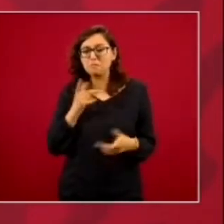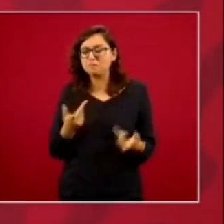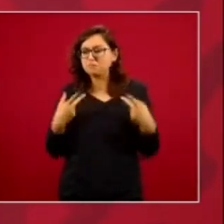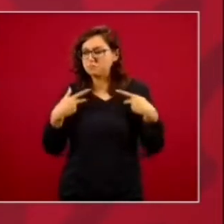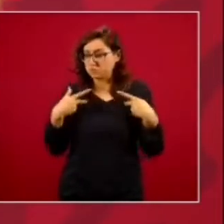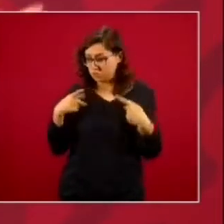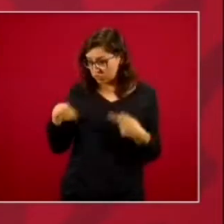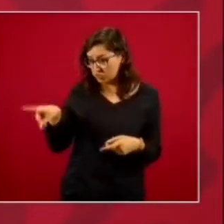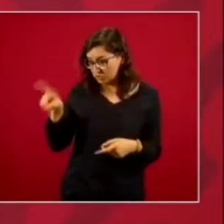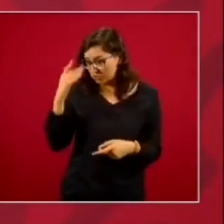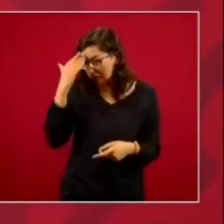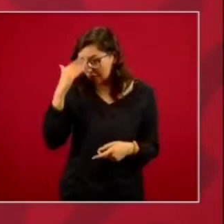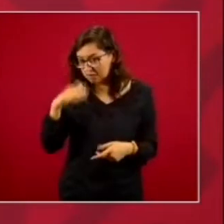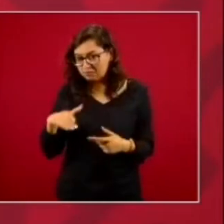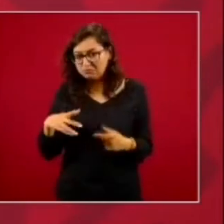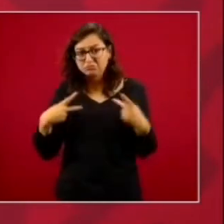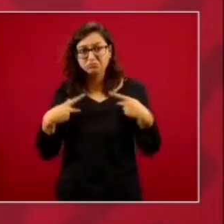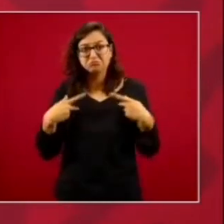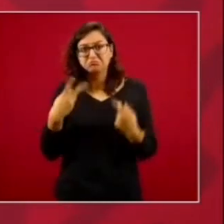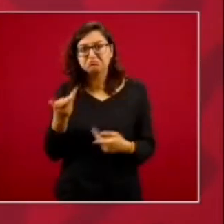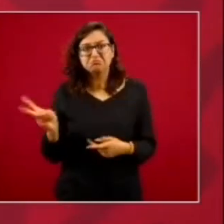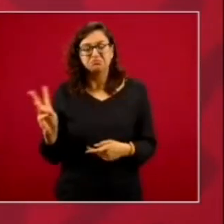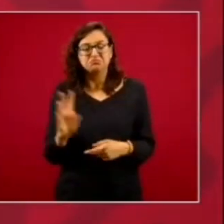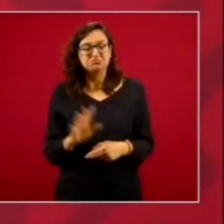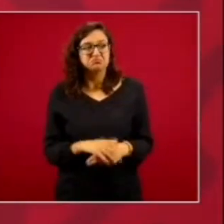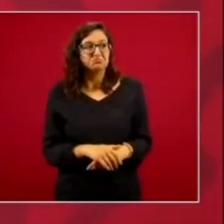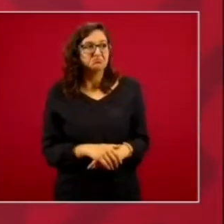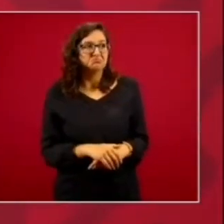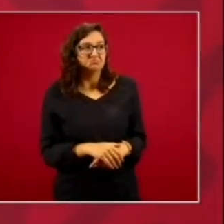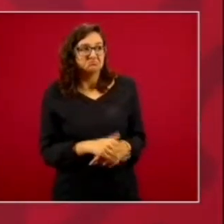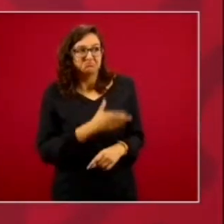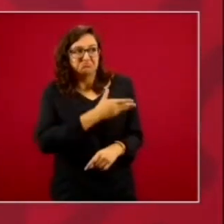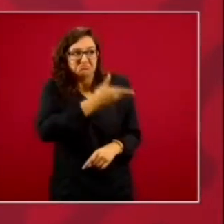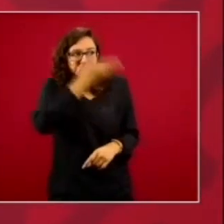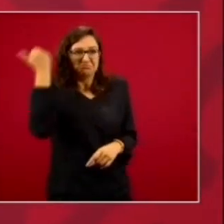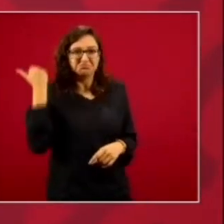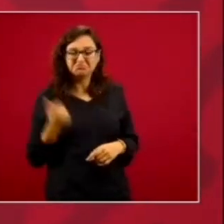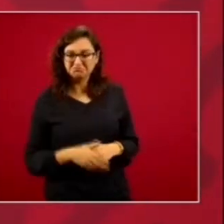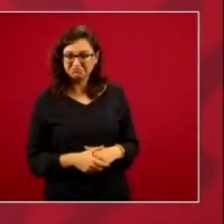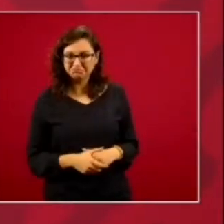Entonces la gente pues no sabía de eso.